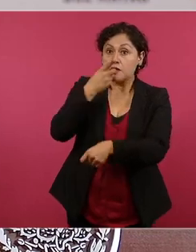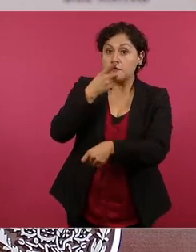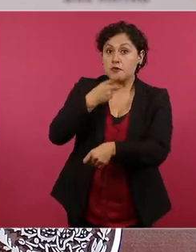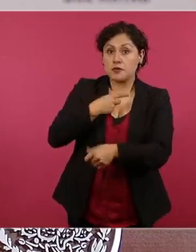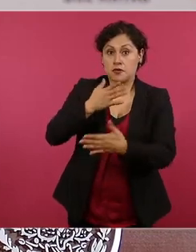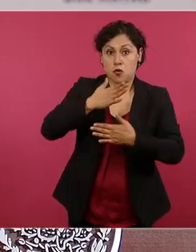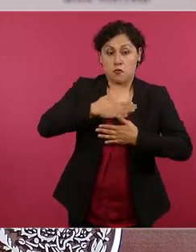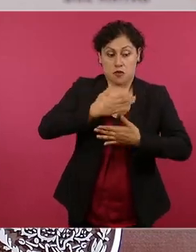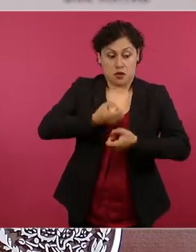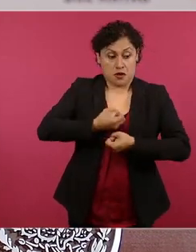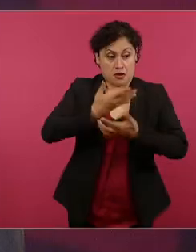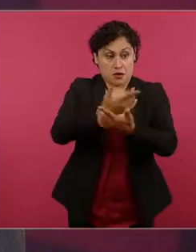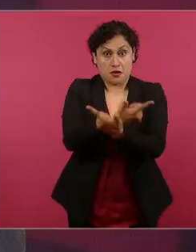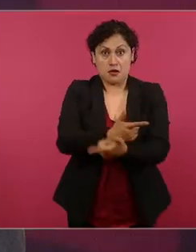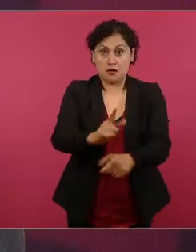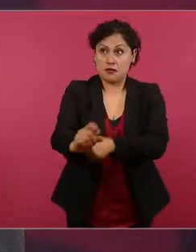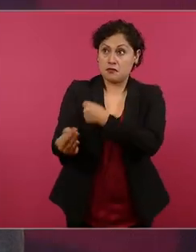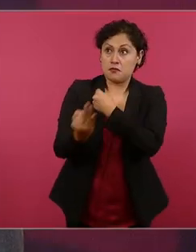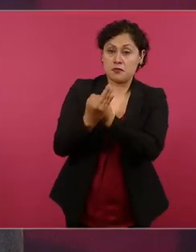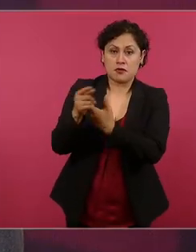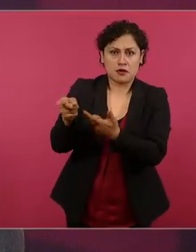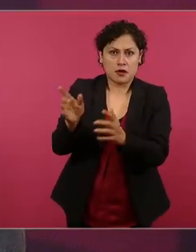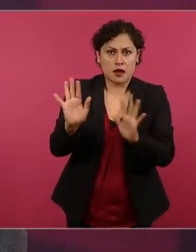de manifestación.